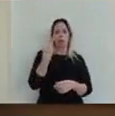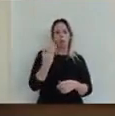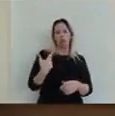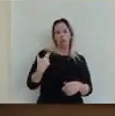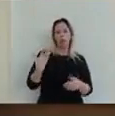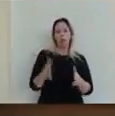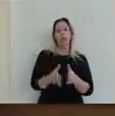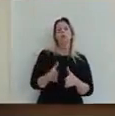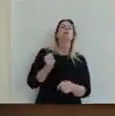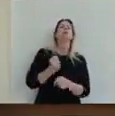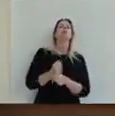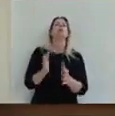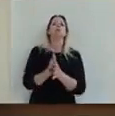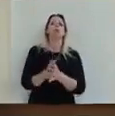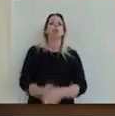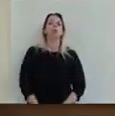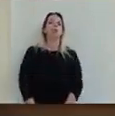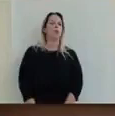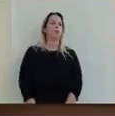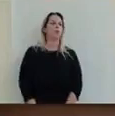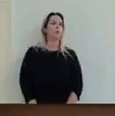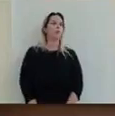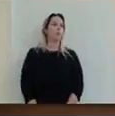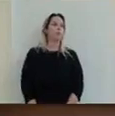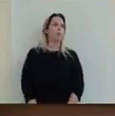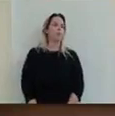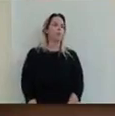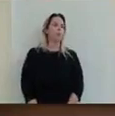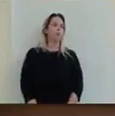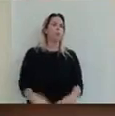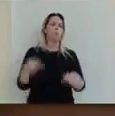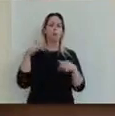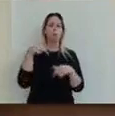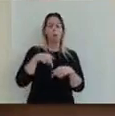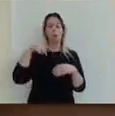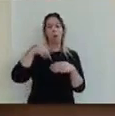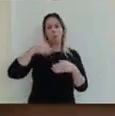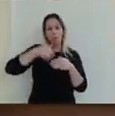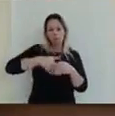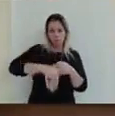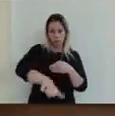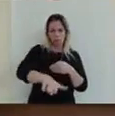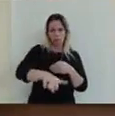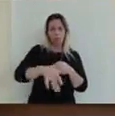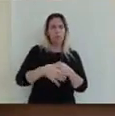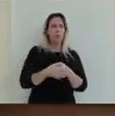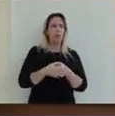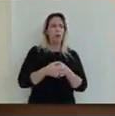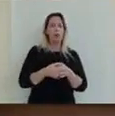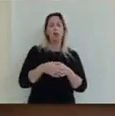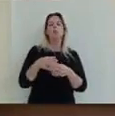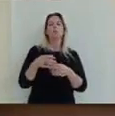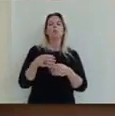Argentina. A partir de ahí nosotros también empezamos a tener contacto con Corrientes Capital y